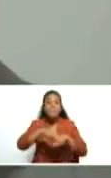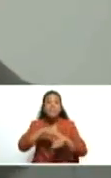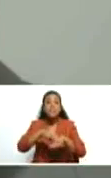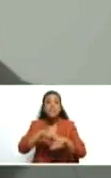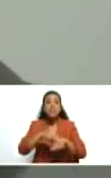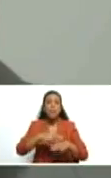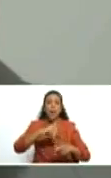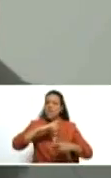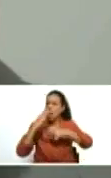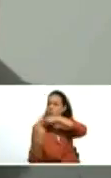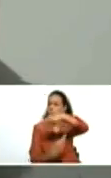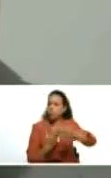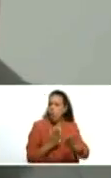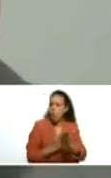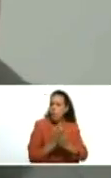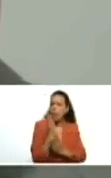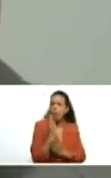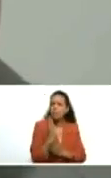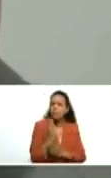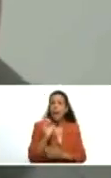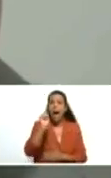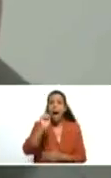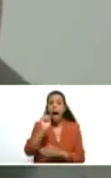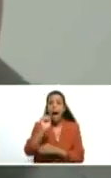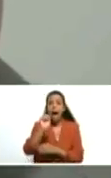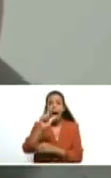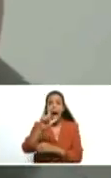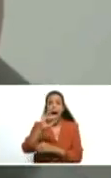ser revolucionario y leal, Alí Rodríguez Jaraque.